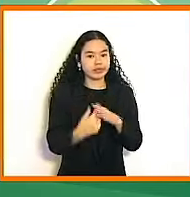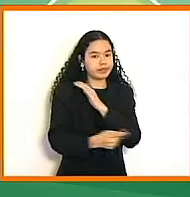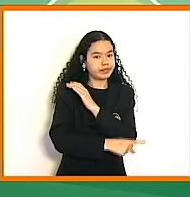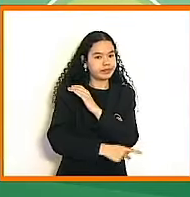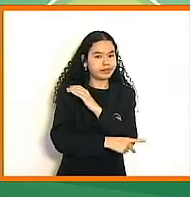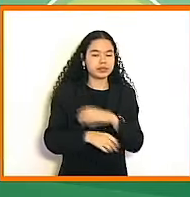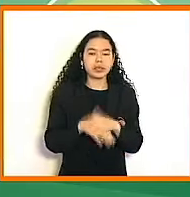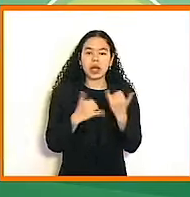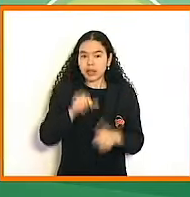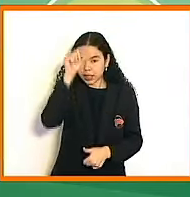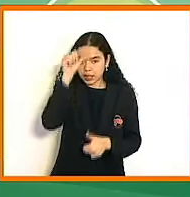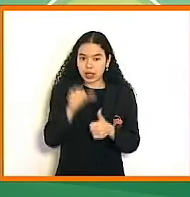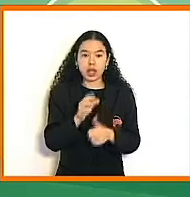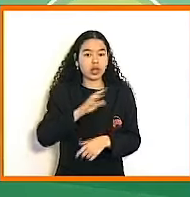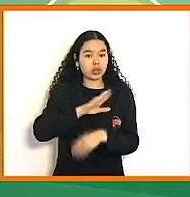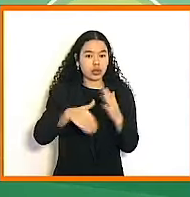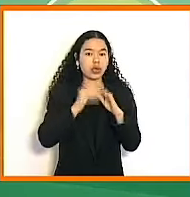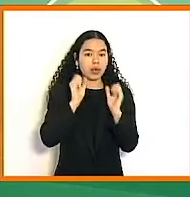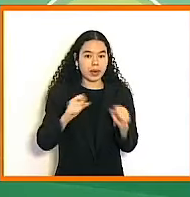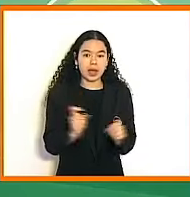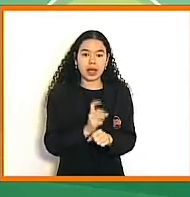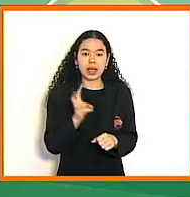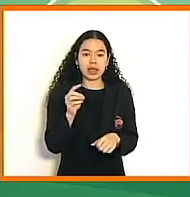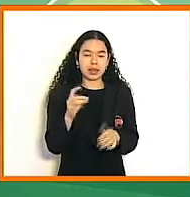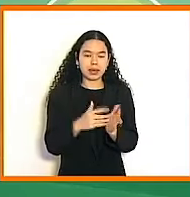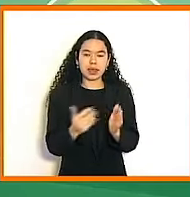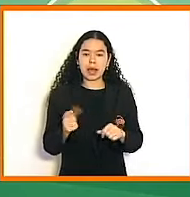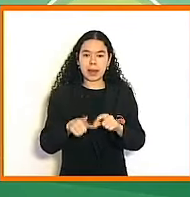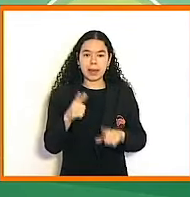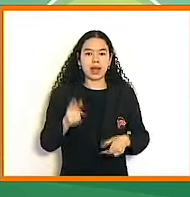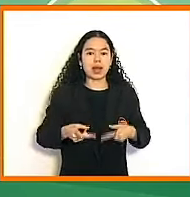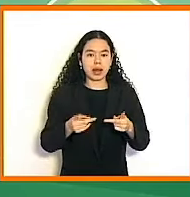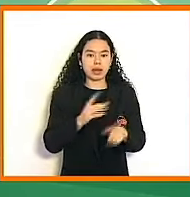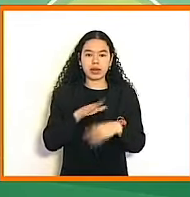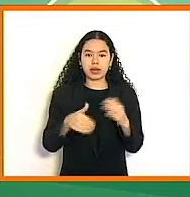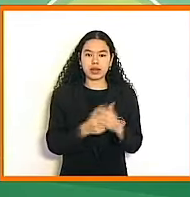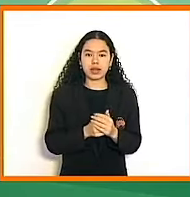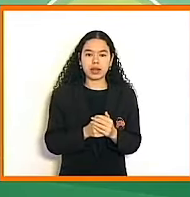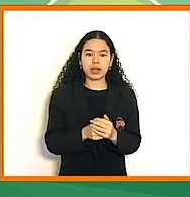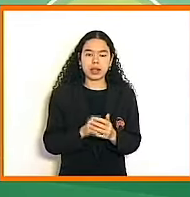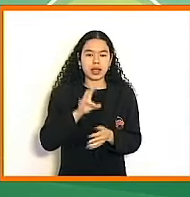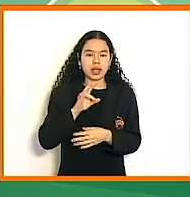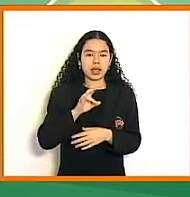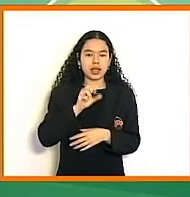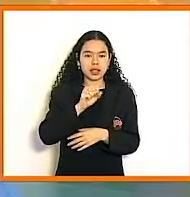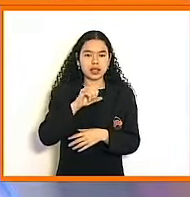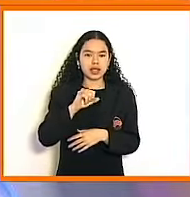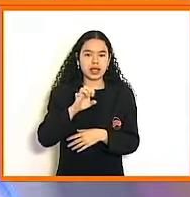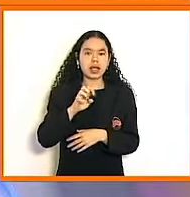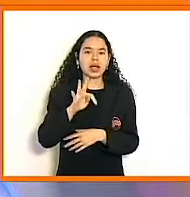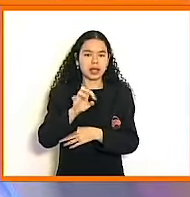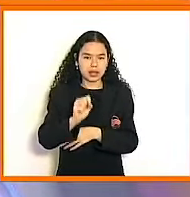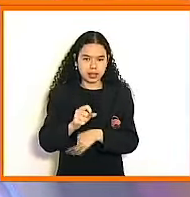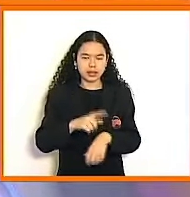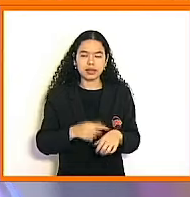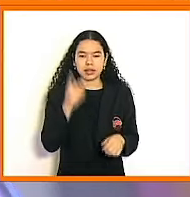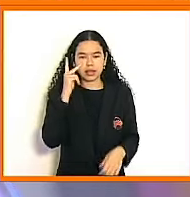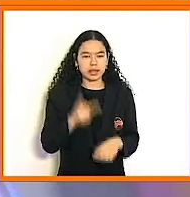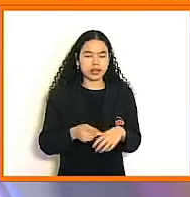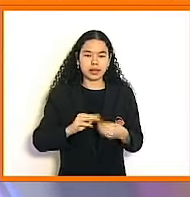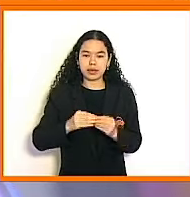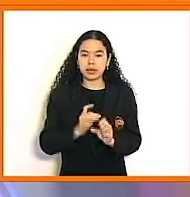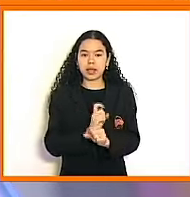nacional. Te recuerdo que puedes ganar más de 70.000 empiras al instante con 7. Es así como conocemos ese primer dígito seleccionado